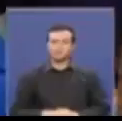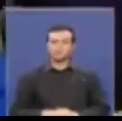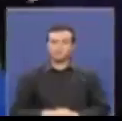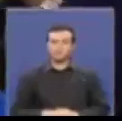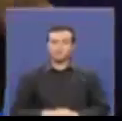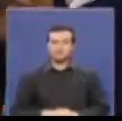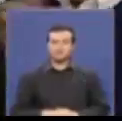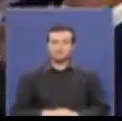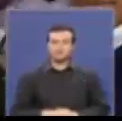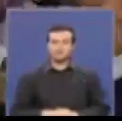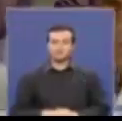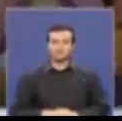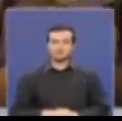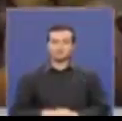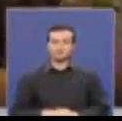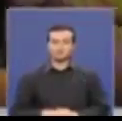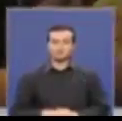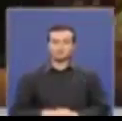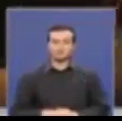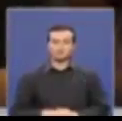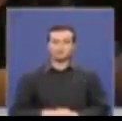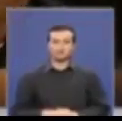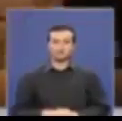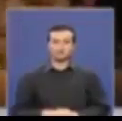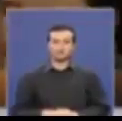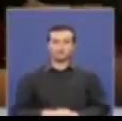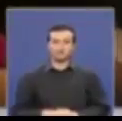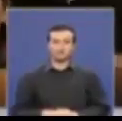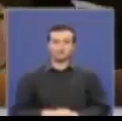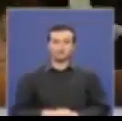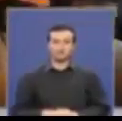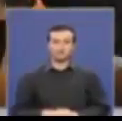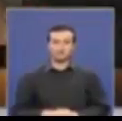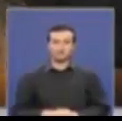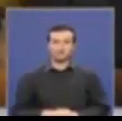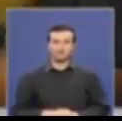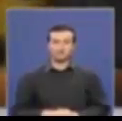compañero. Patria de nuestros hijos, luz de